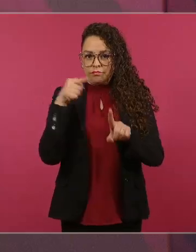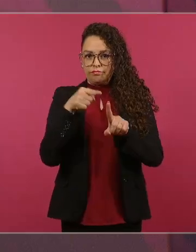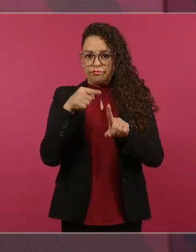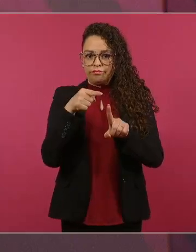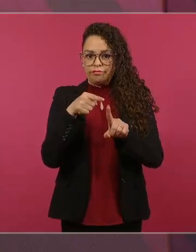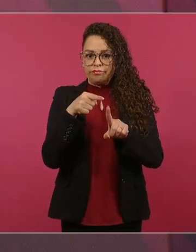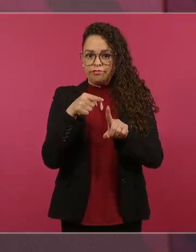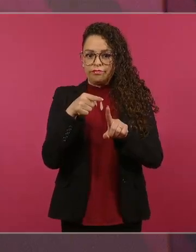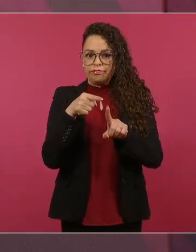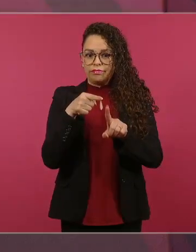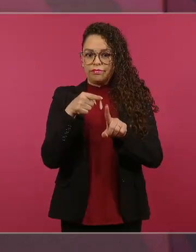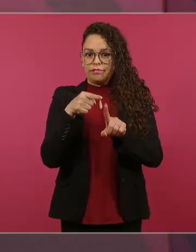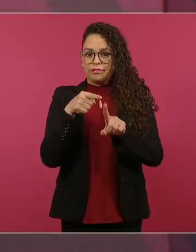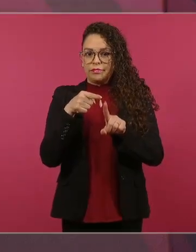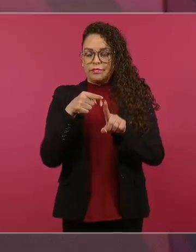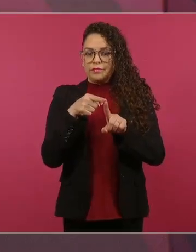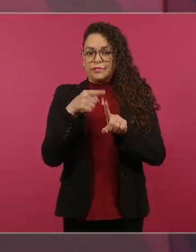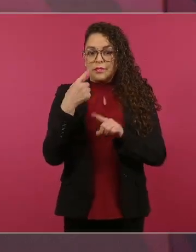y